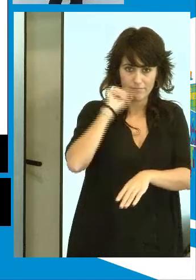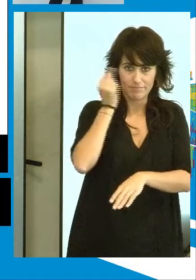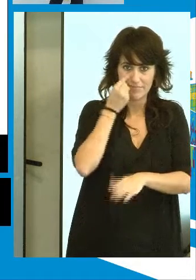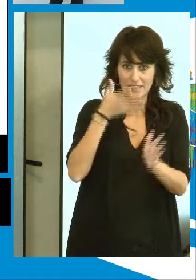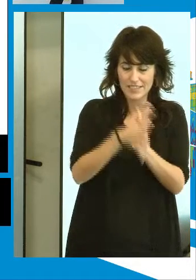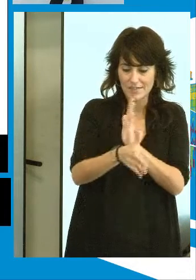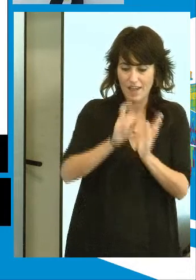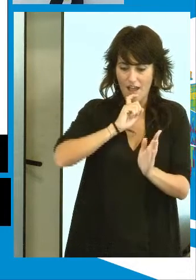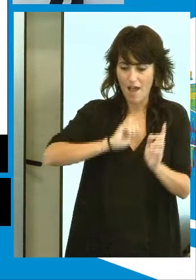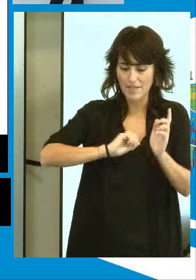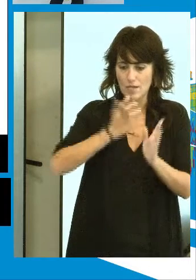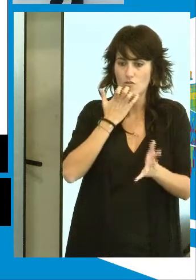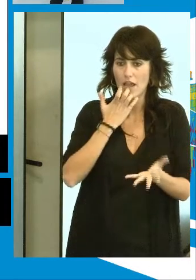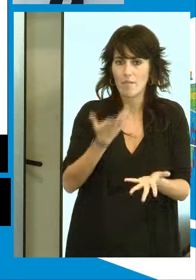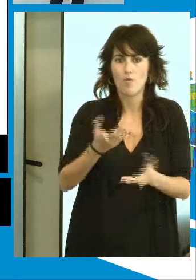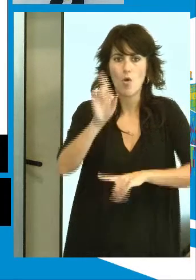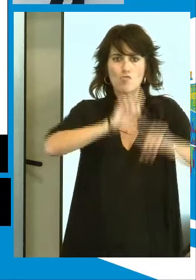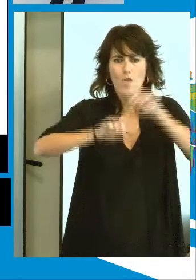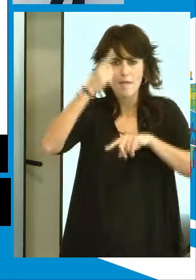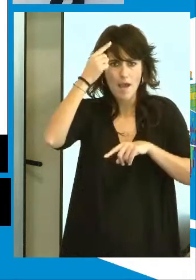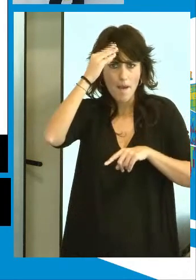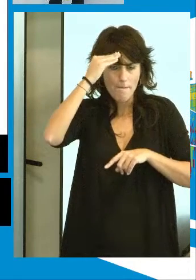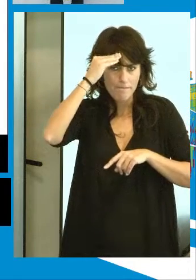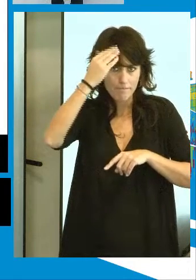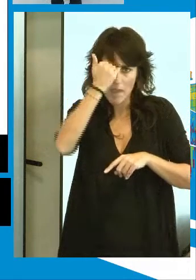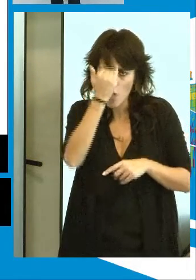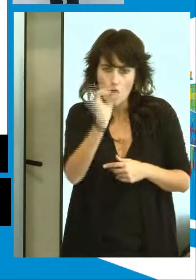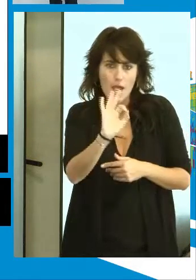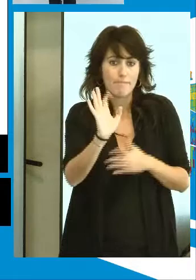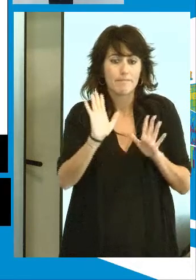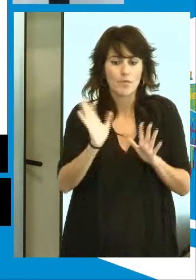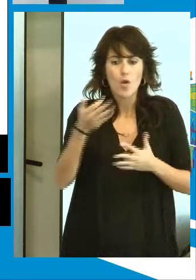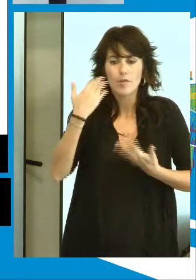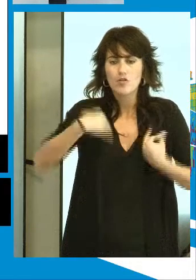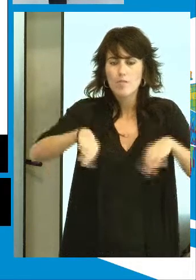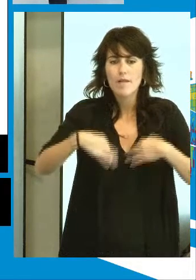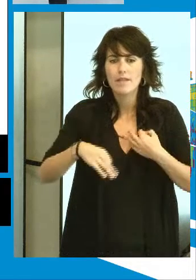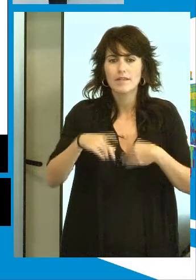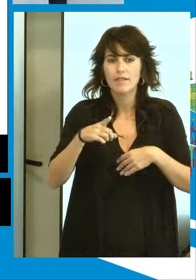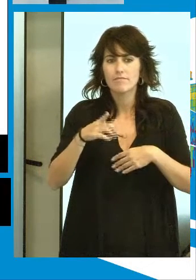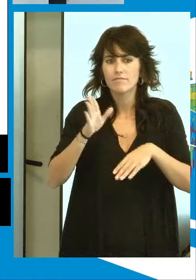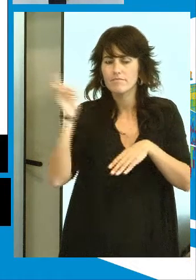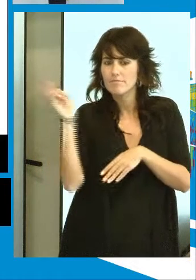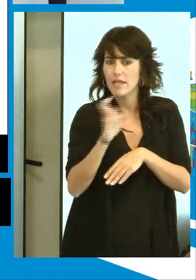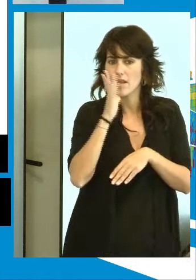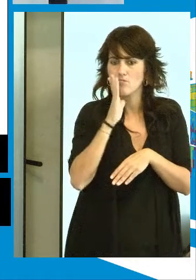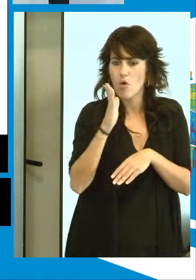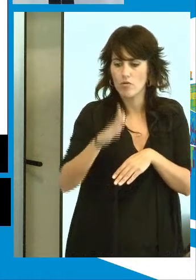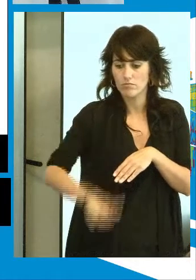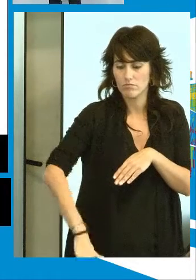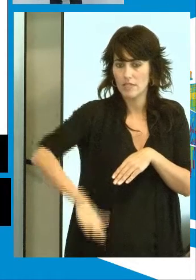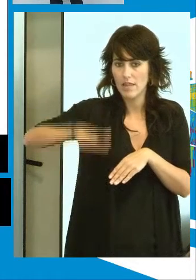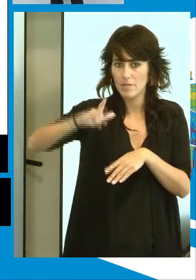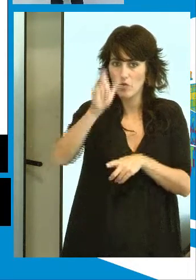de advertencia, como pueden ser problemas de memoria, pero normalmente se achacan al ritmo normal del envejecimiento de la